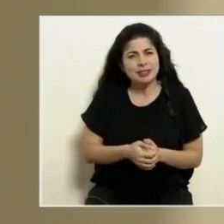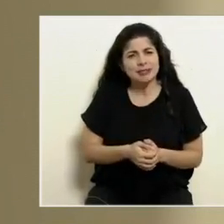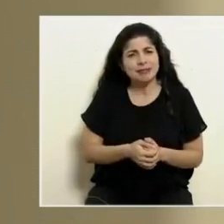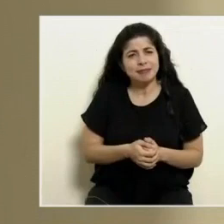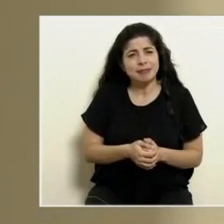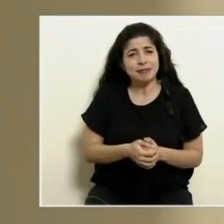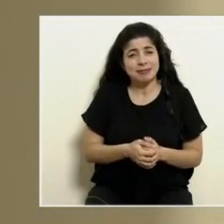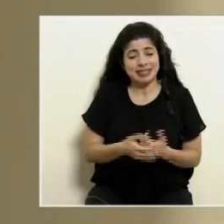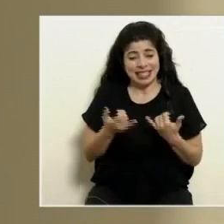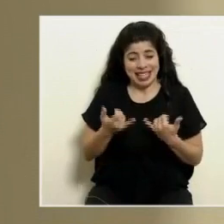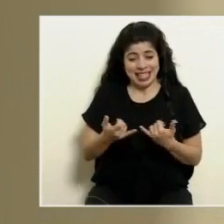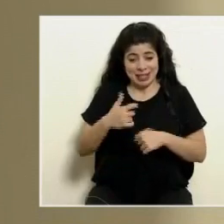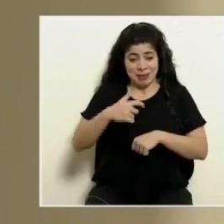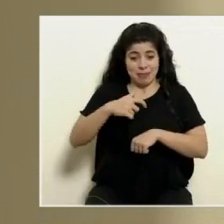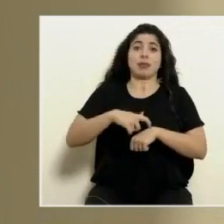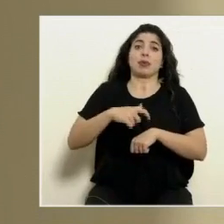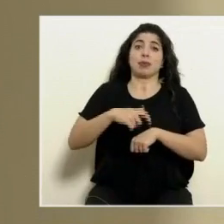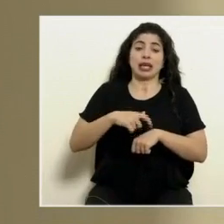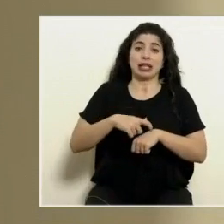pasar por este tramo.